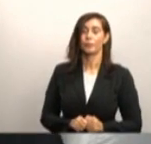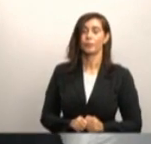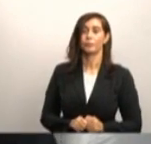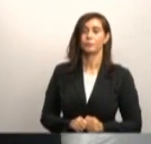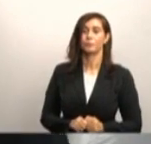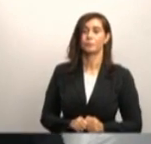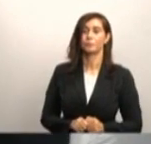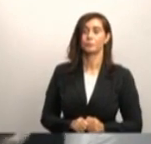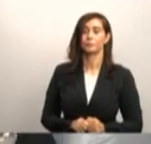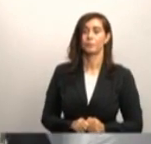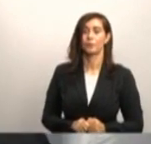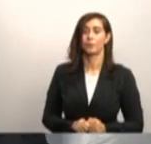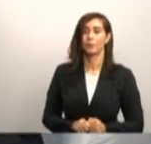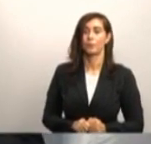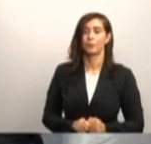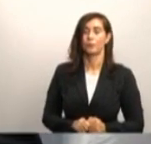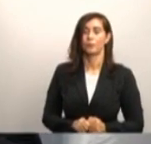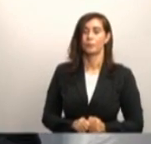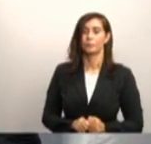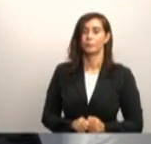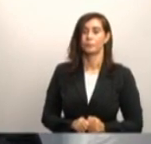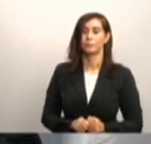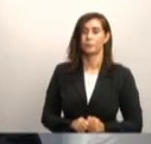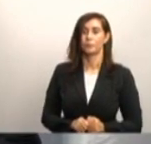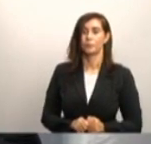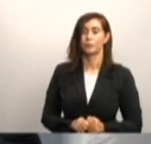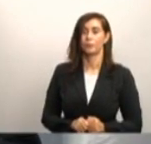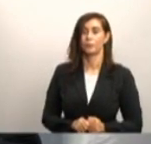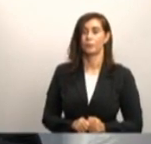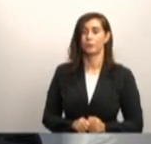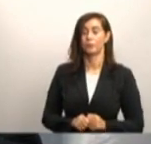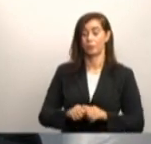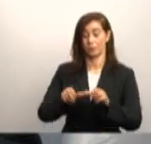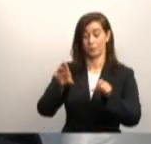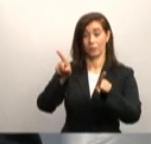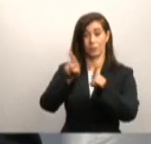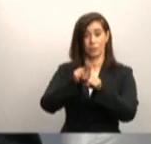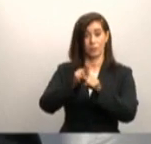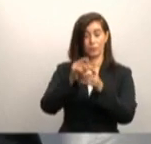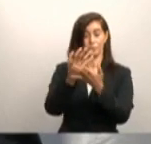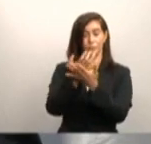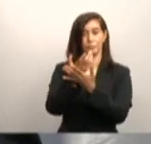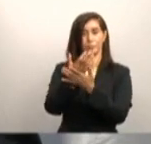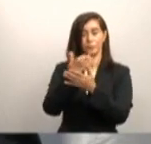y el mantenimiento por tanto tiempo para la